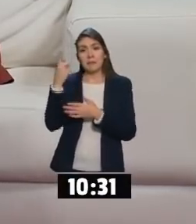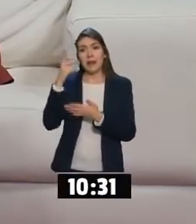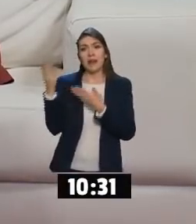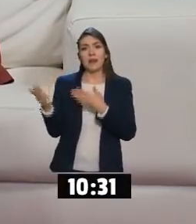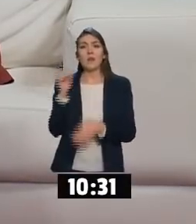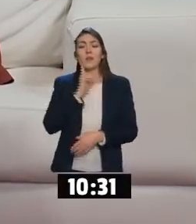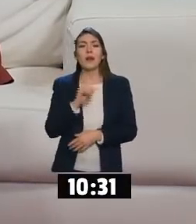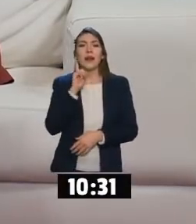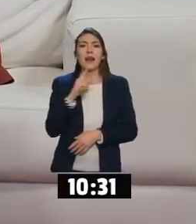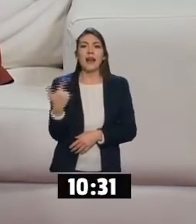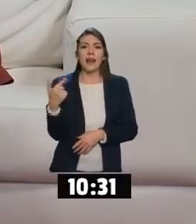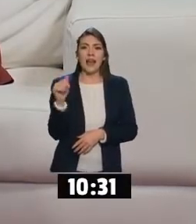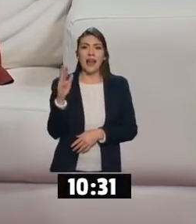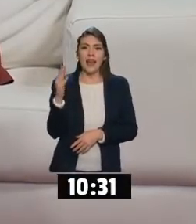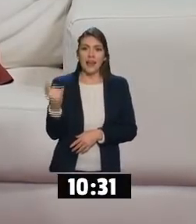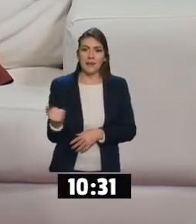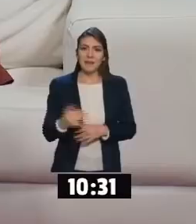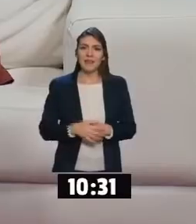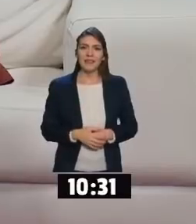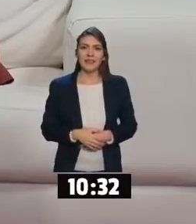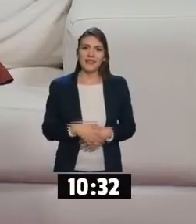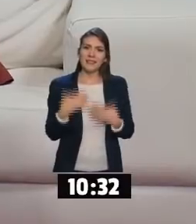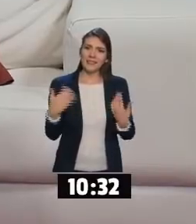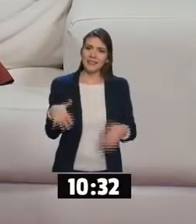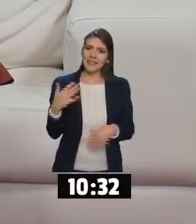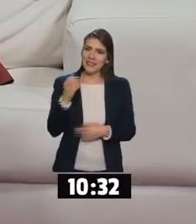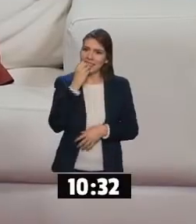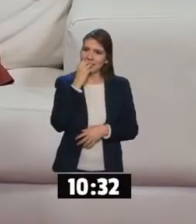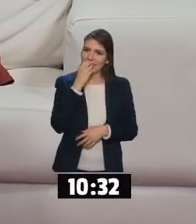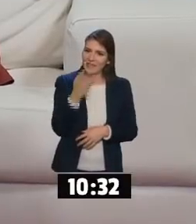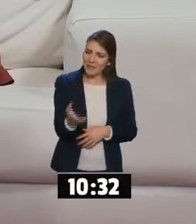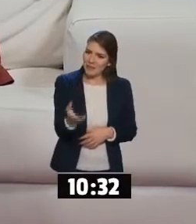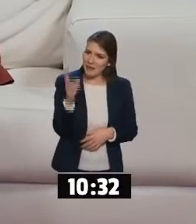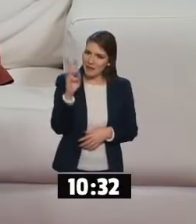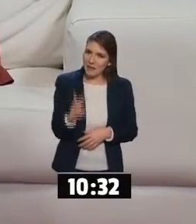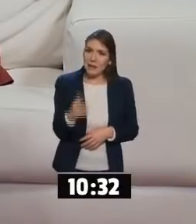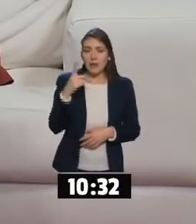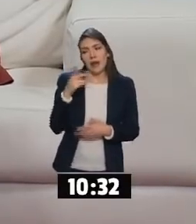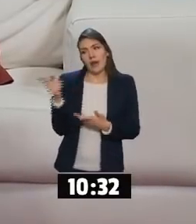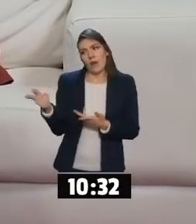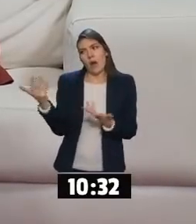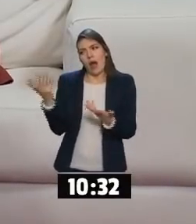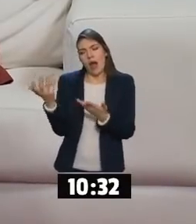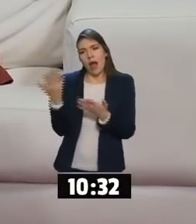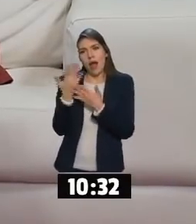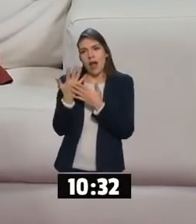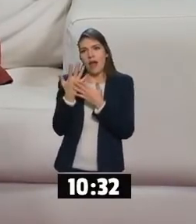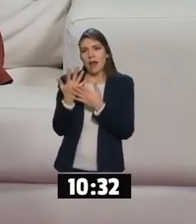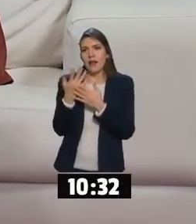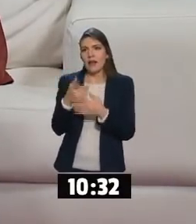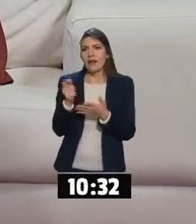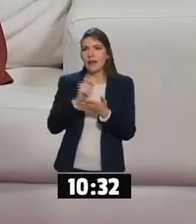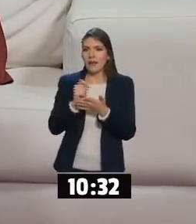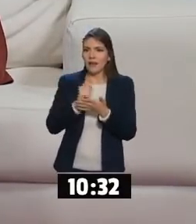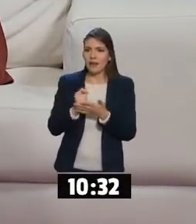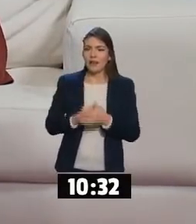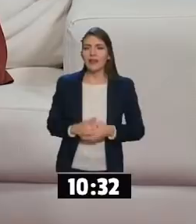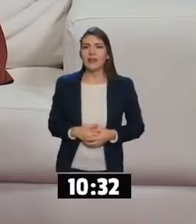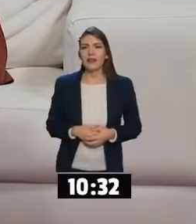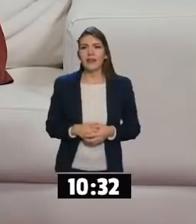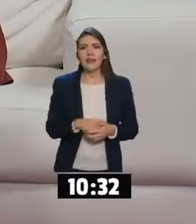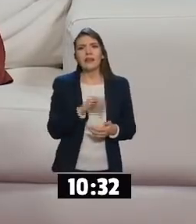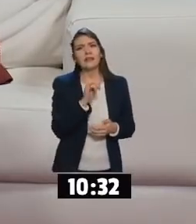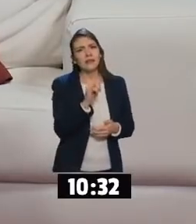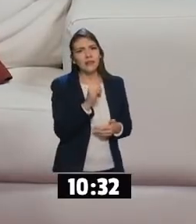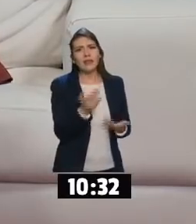Gaby. Qué emoción, ¿eh? Sí. Pero oiga, usted la escribió, Master. No, sí. Y estoy muy contento. Digo, me quedaron a deber mi nominación a Mejor